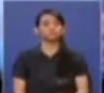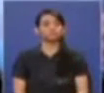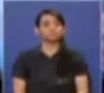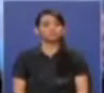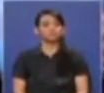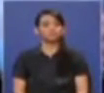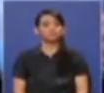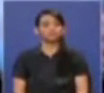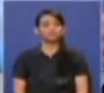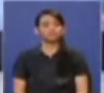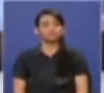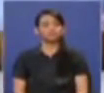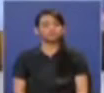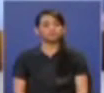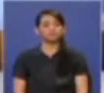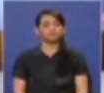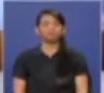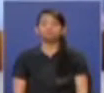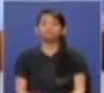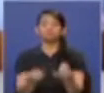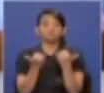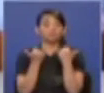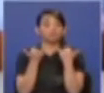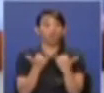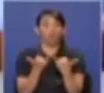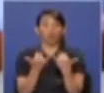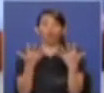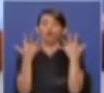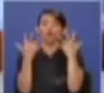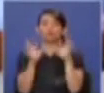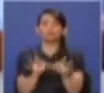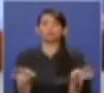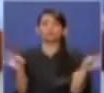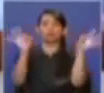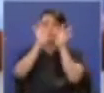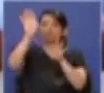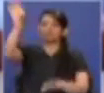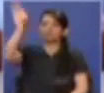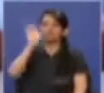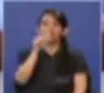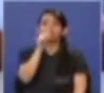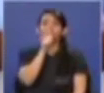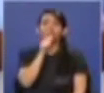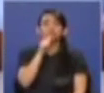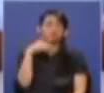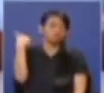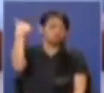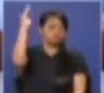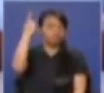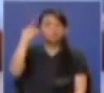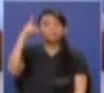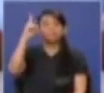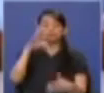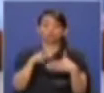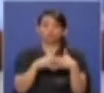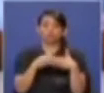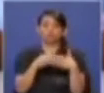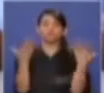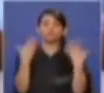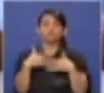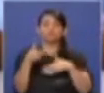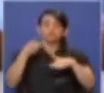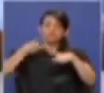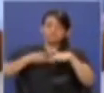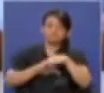Hoy, una obra muy importante, inversión privada de cientos de millones de dólares, se ha